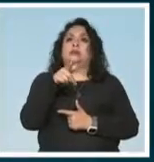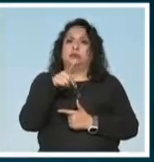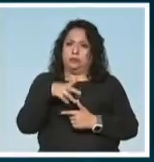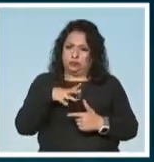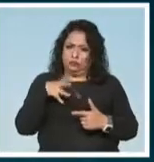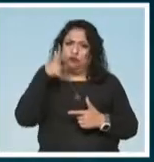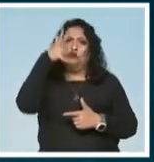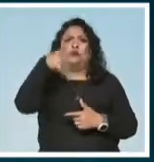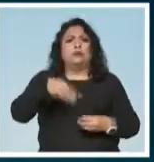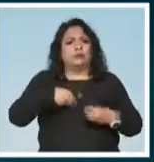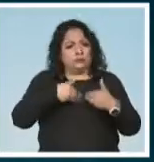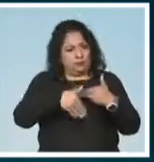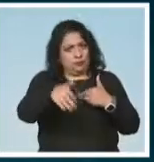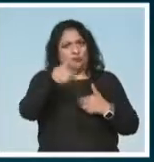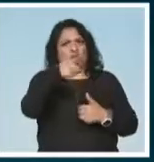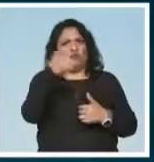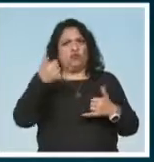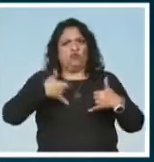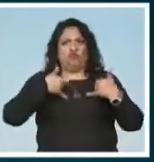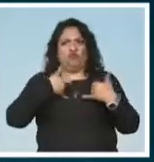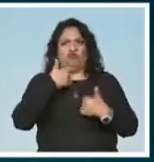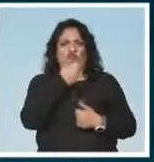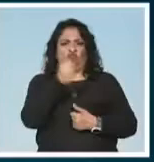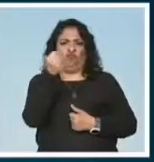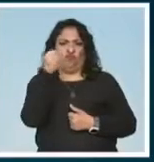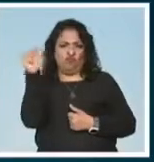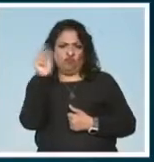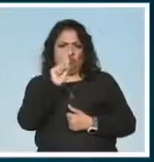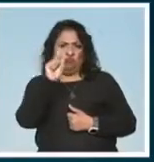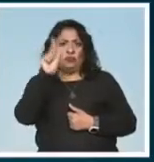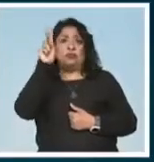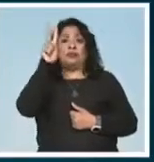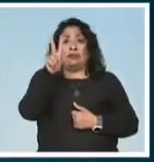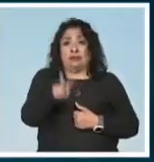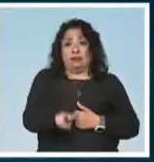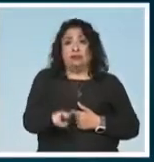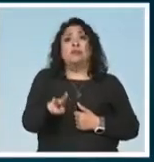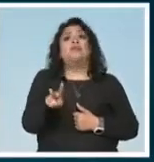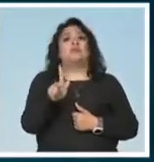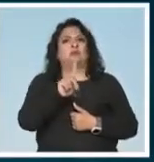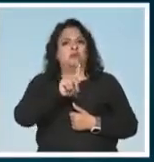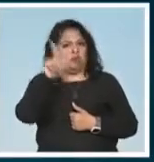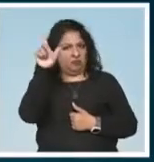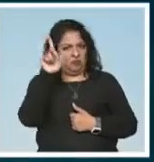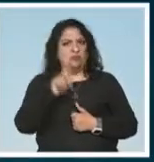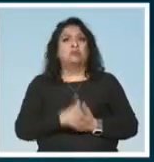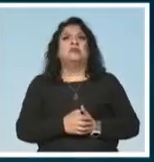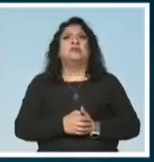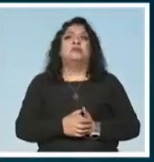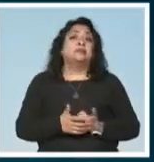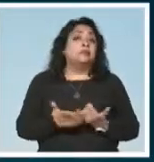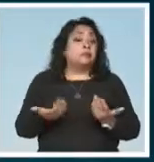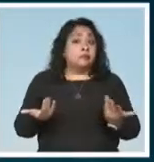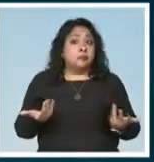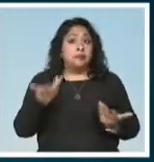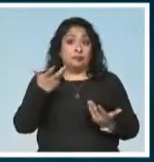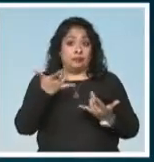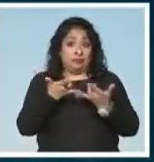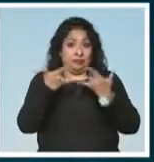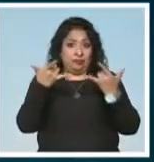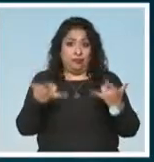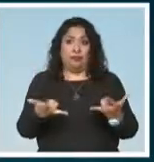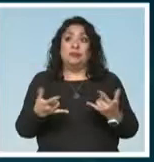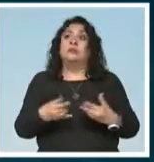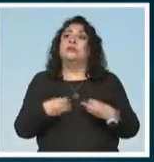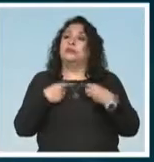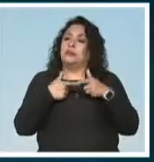delante con estos talentos jóvenes que la verdad son muy profesionales. Así es que esta leyenda